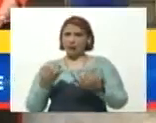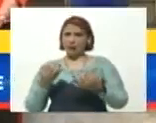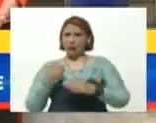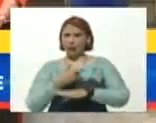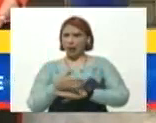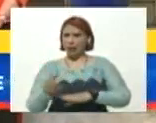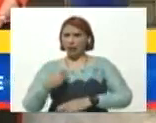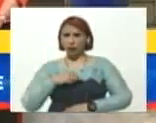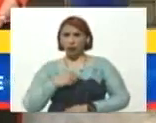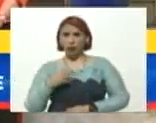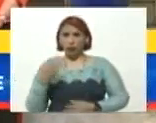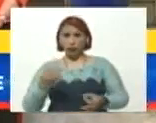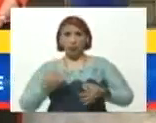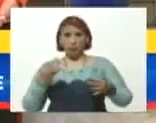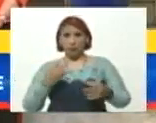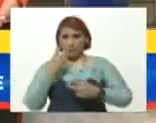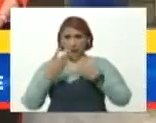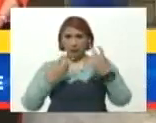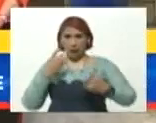visitaba,